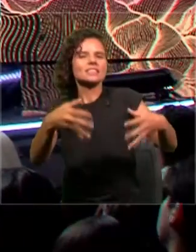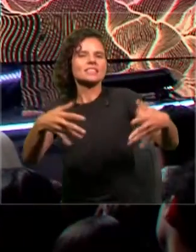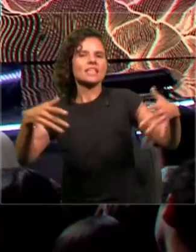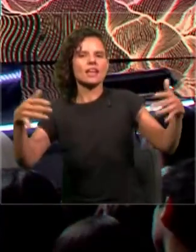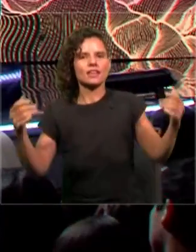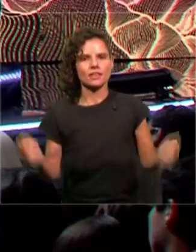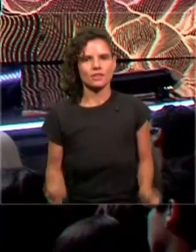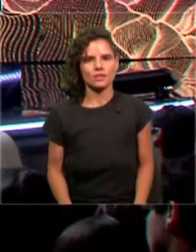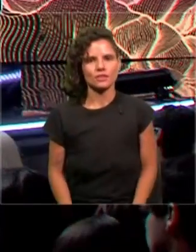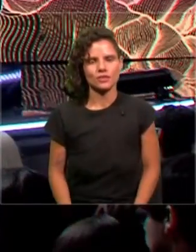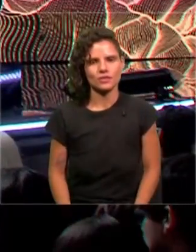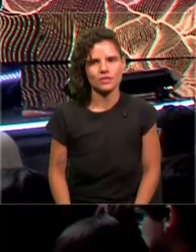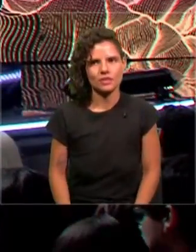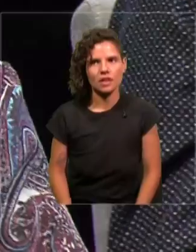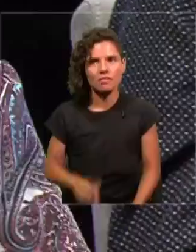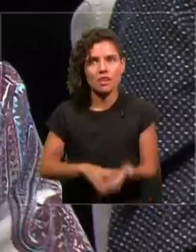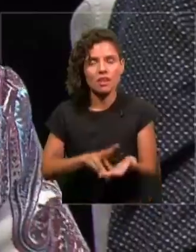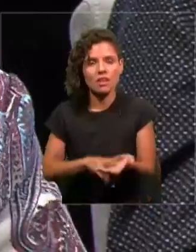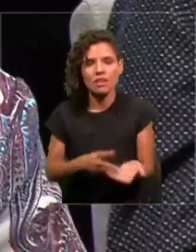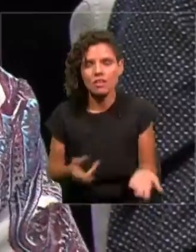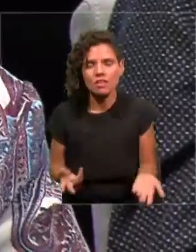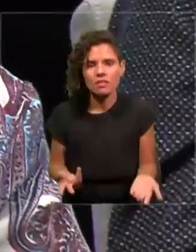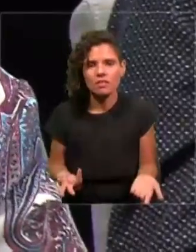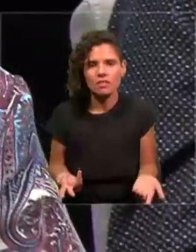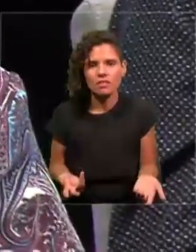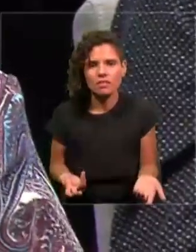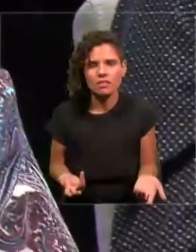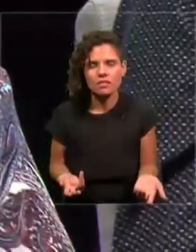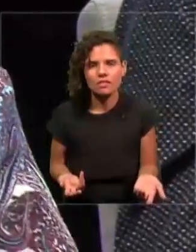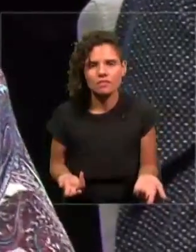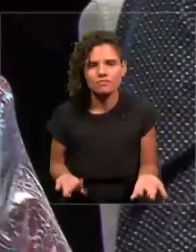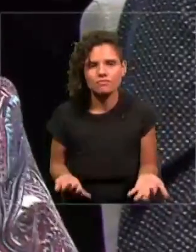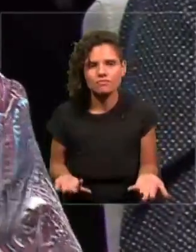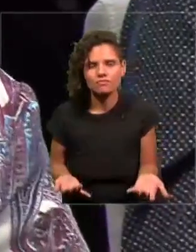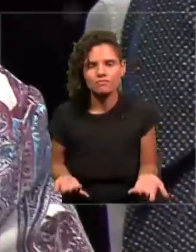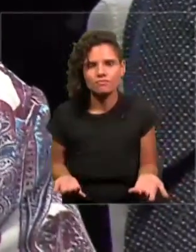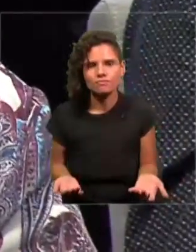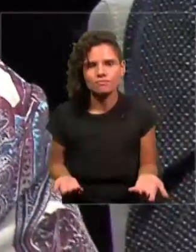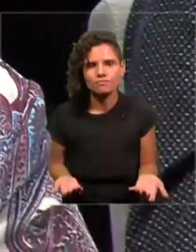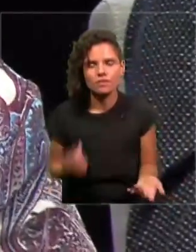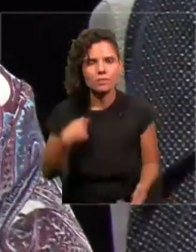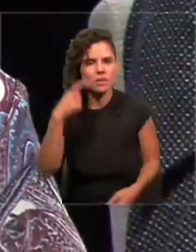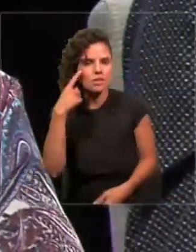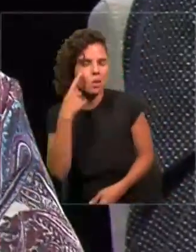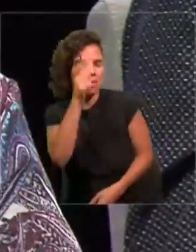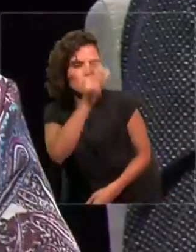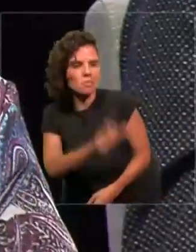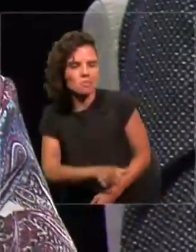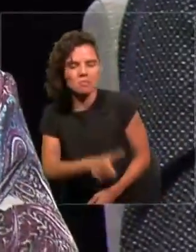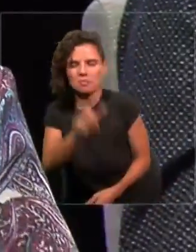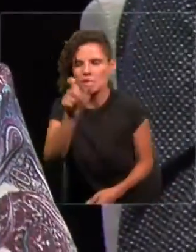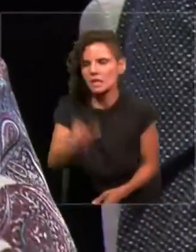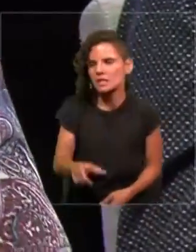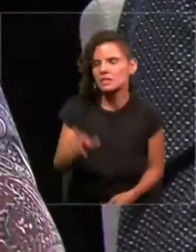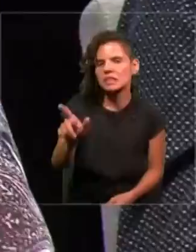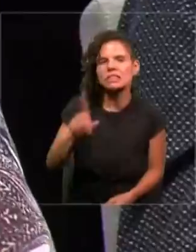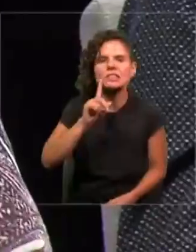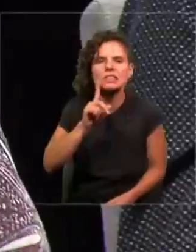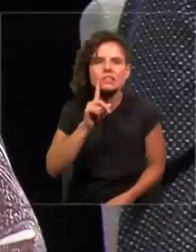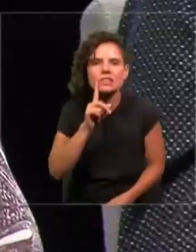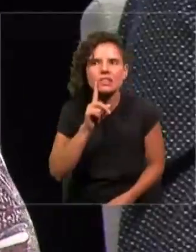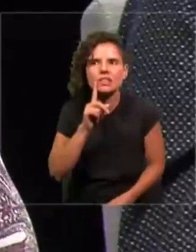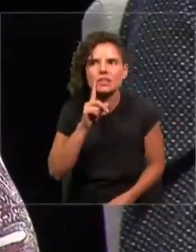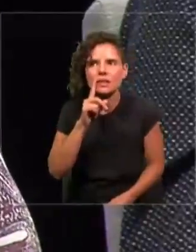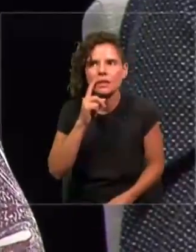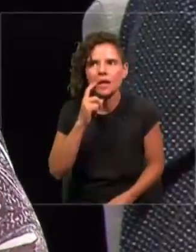sí, ¿quién no, qué ser humano finalmente no va a estar de acuerdo con el pacto